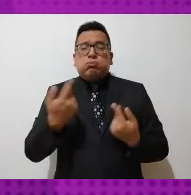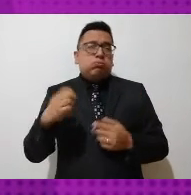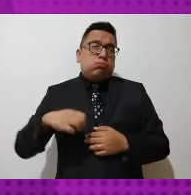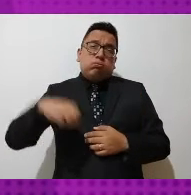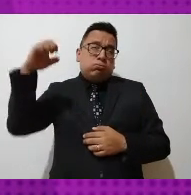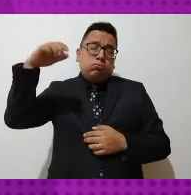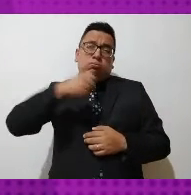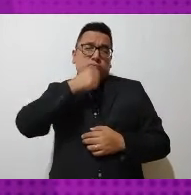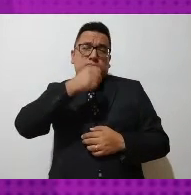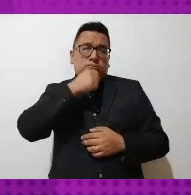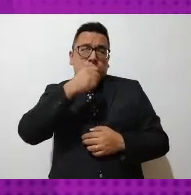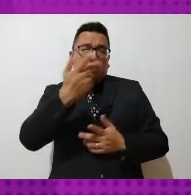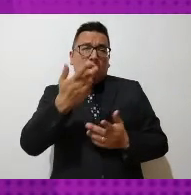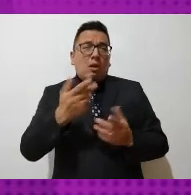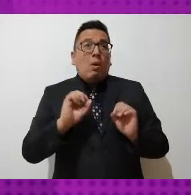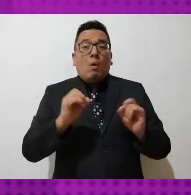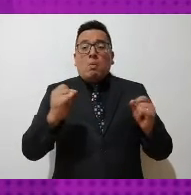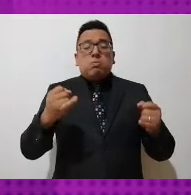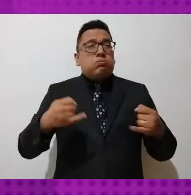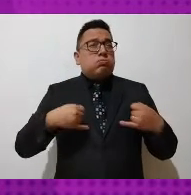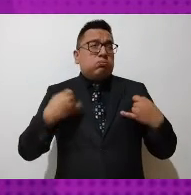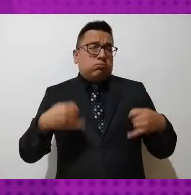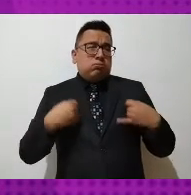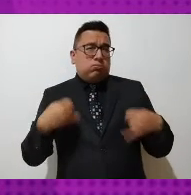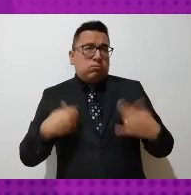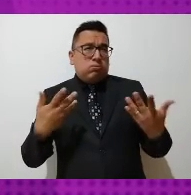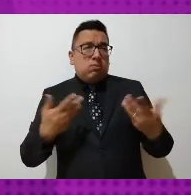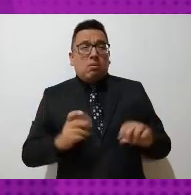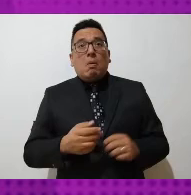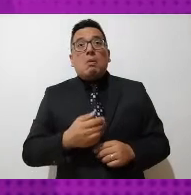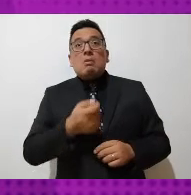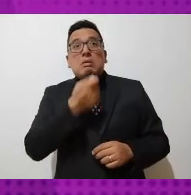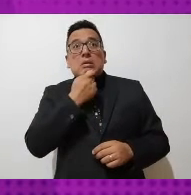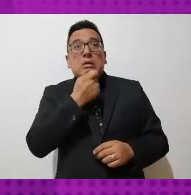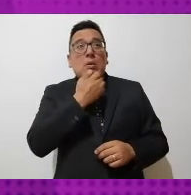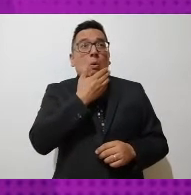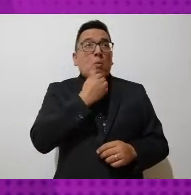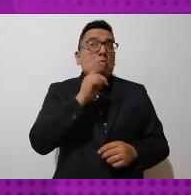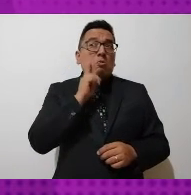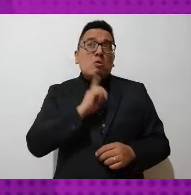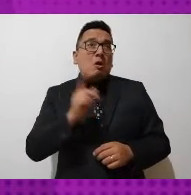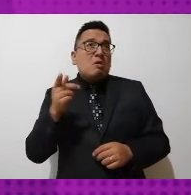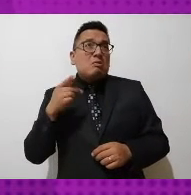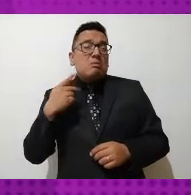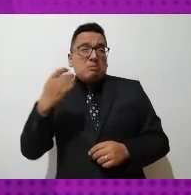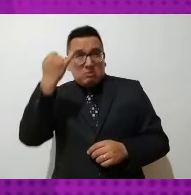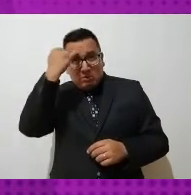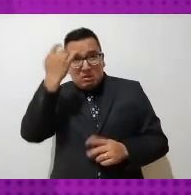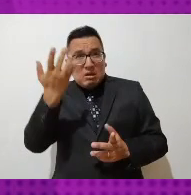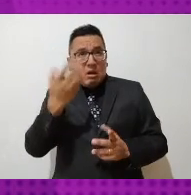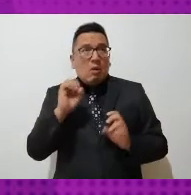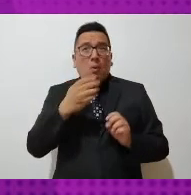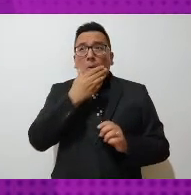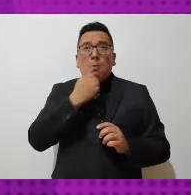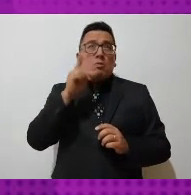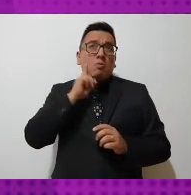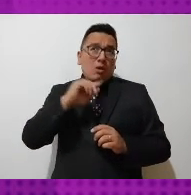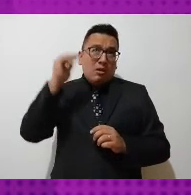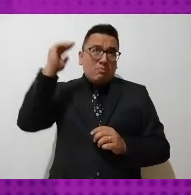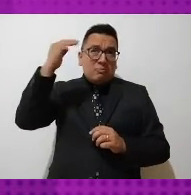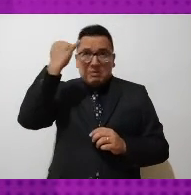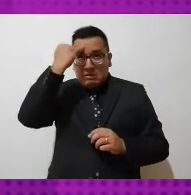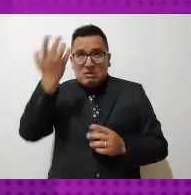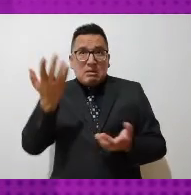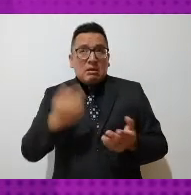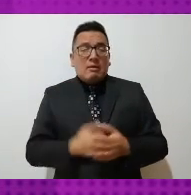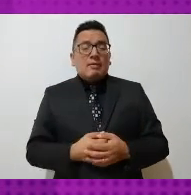mayores, las juventudes, los niños y niñas indígenas, las mujeres indígenas. Entonces hay que recordar